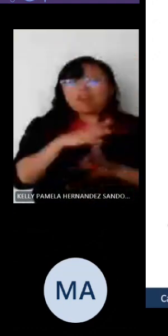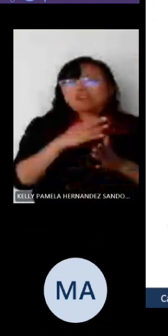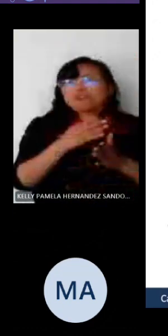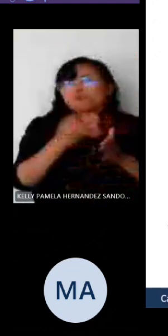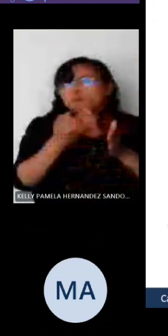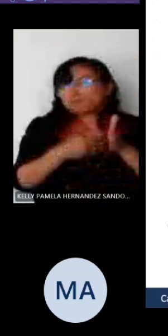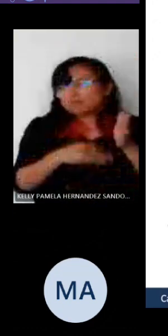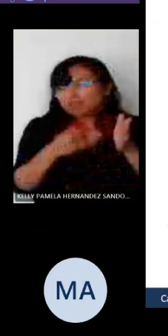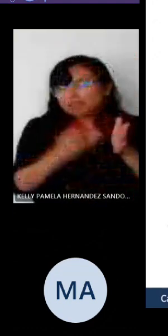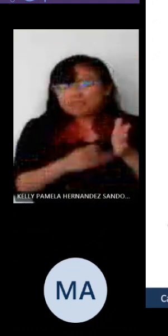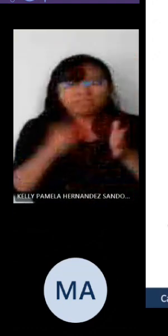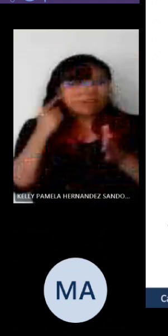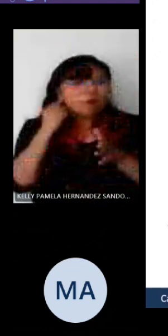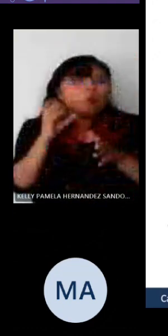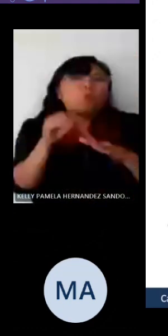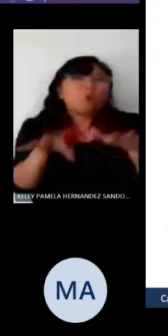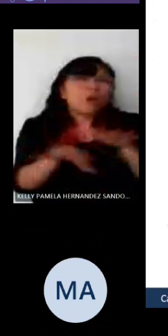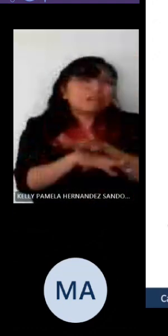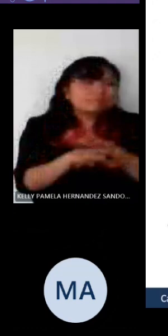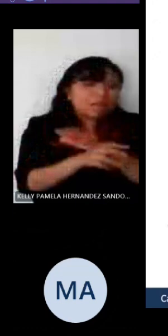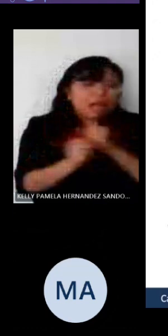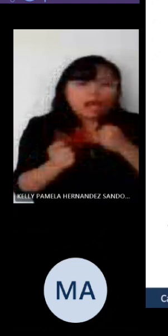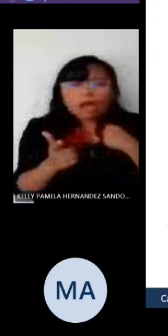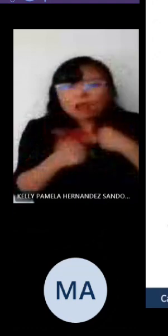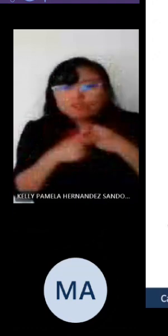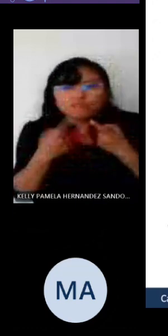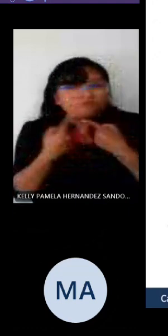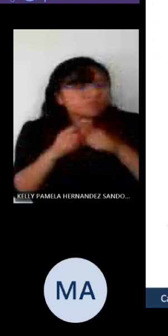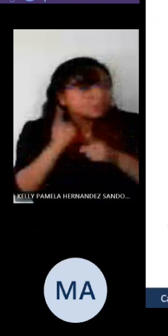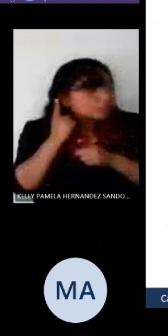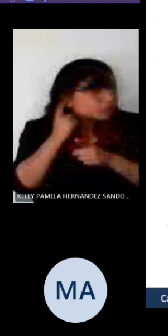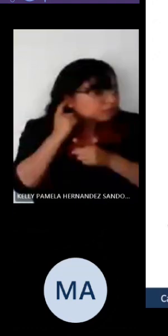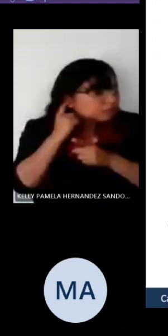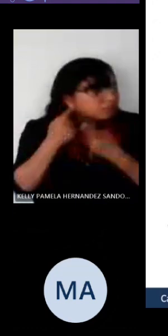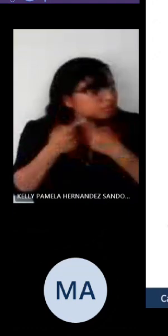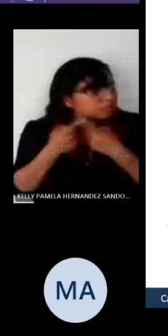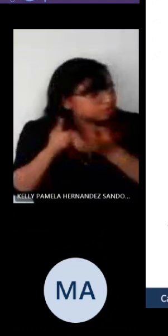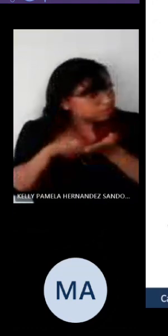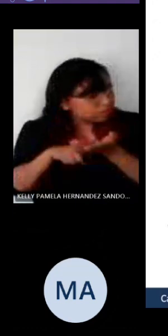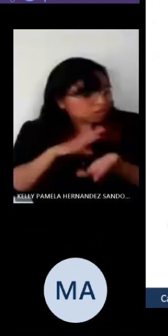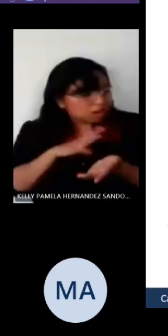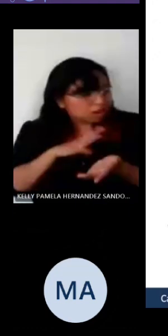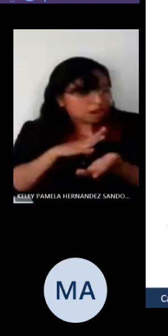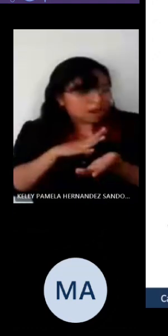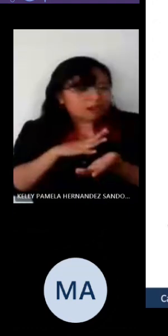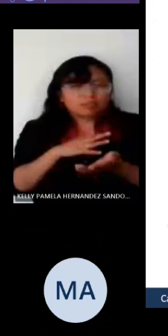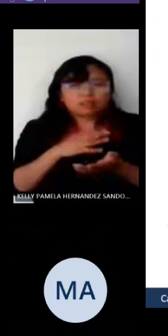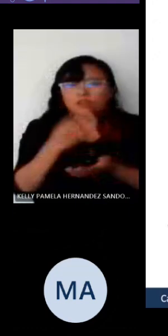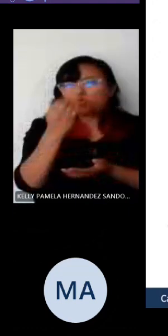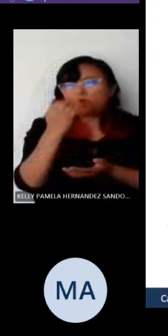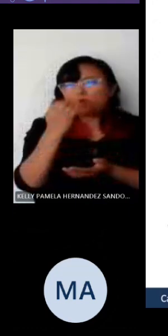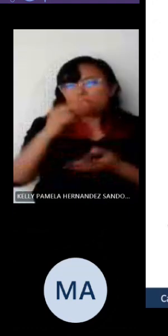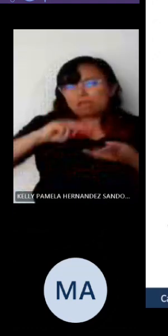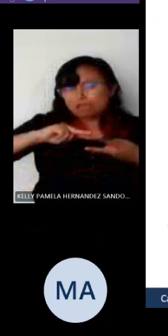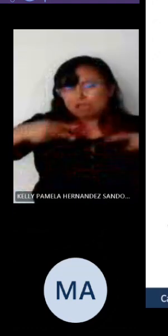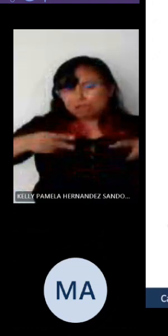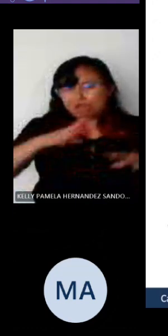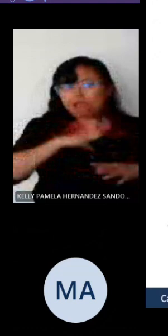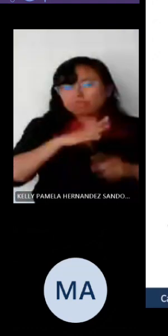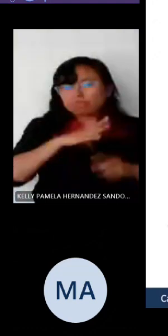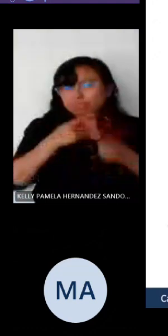ortografía que podemos encontrar en alguno de estos 16 genes, principalmente 9 genes que causan síndrome de